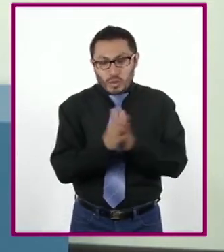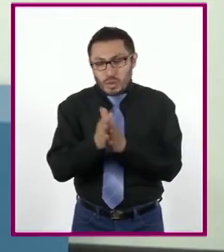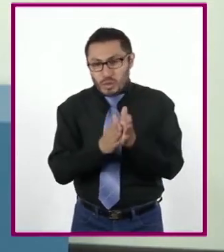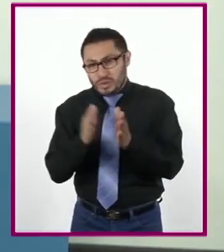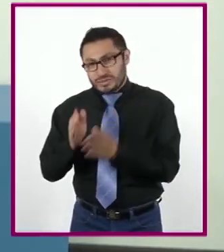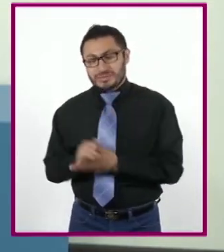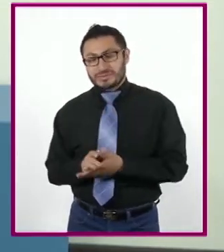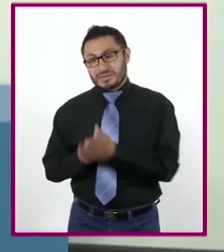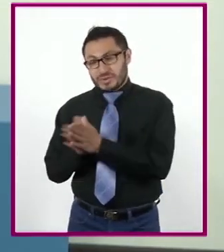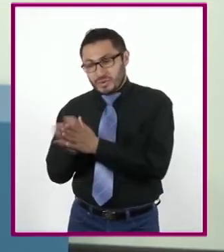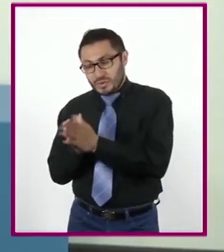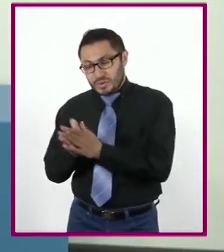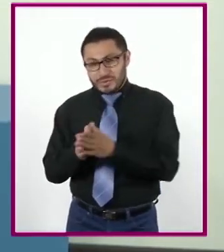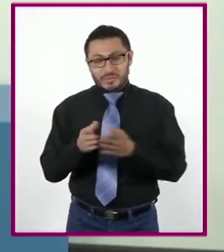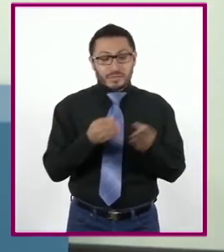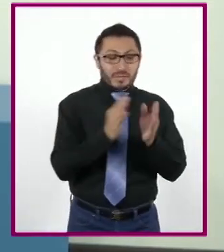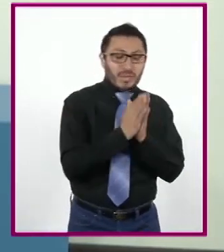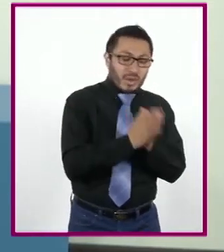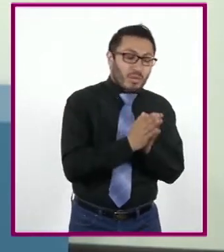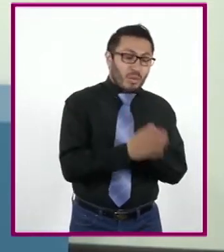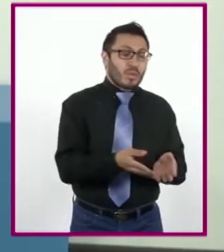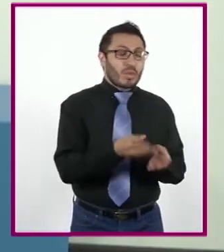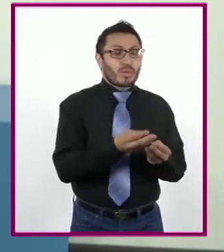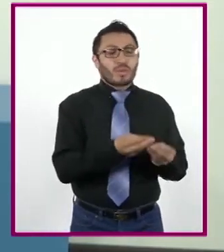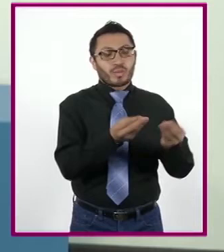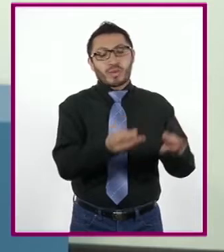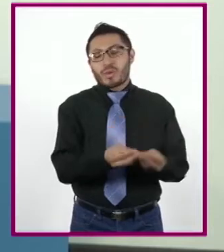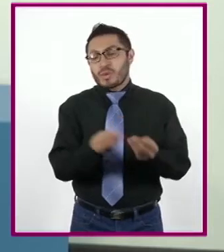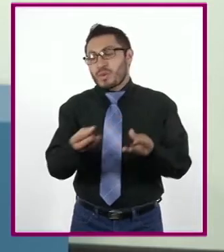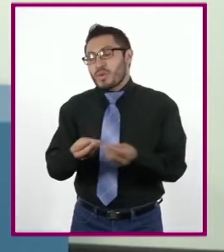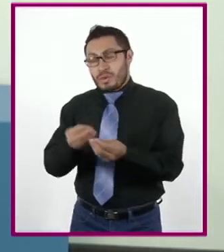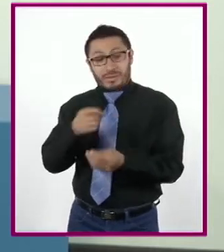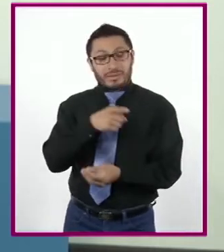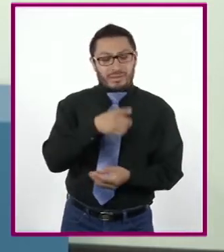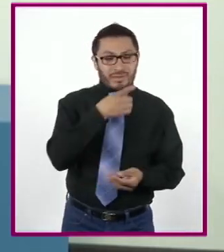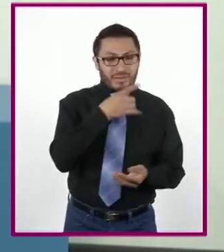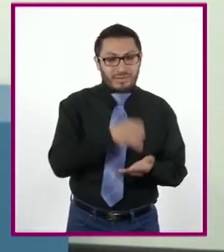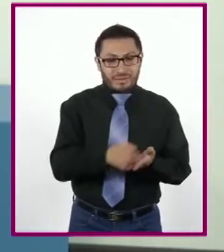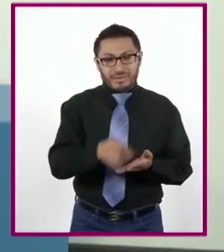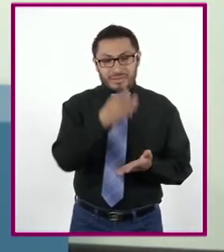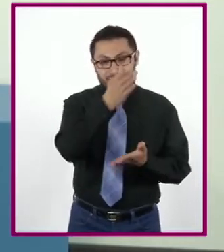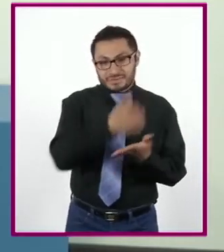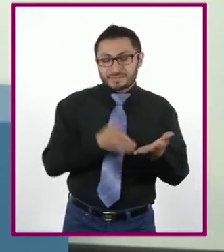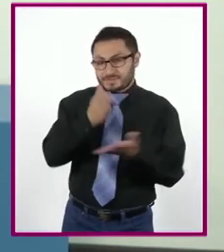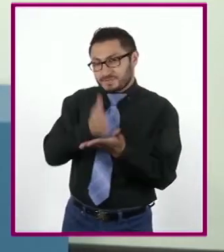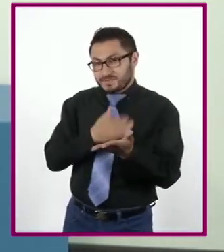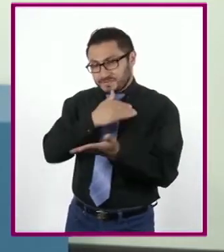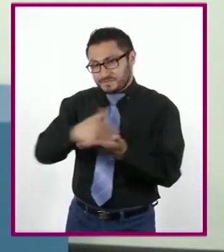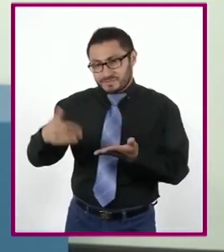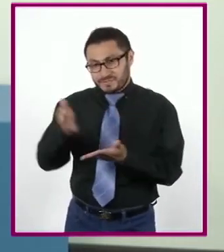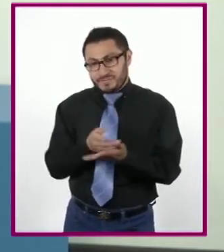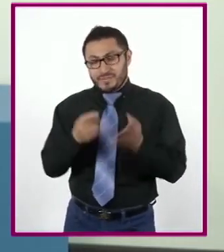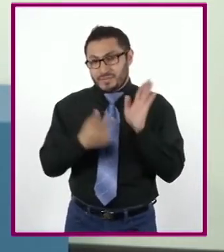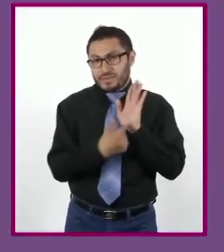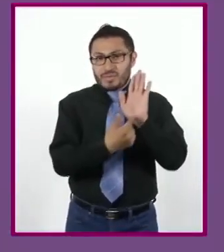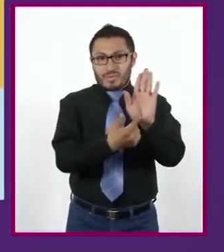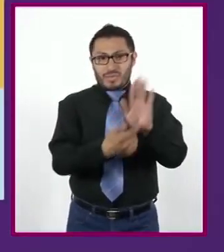pidió a Mauricio que lo repartiera y él decidió dividirlo como se muestra en la figura.